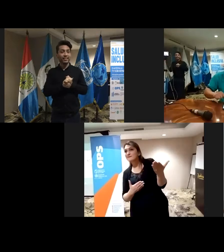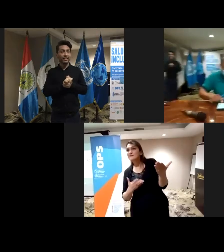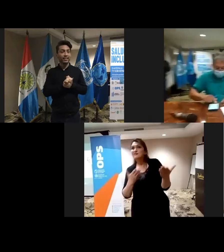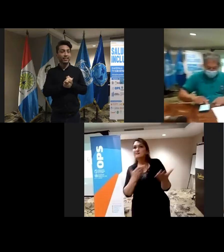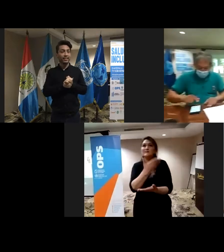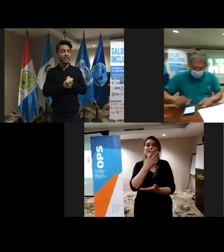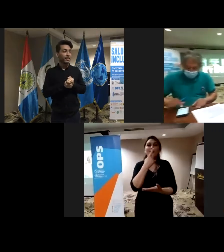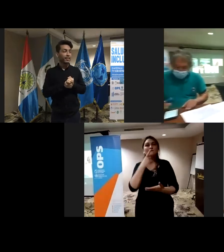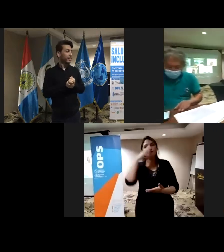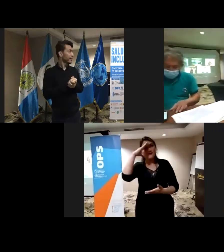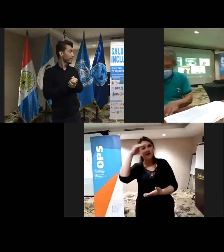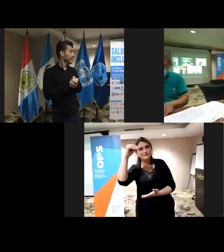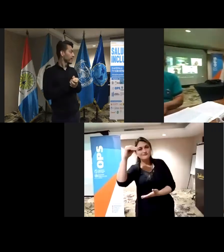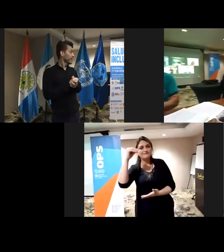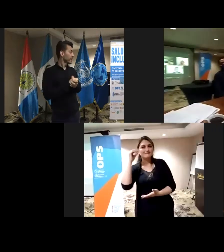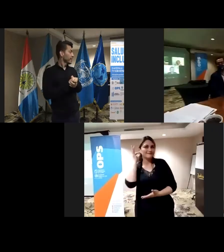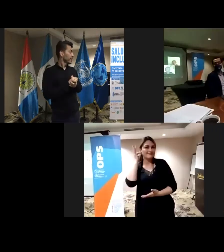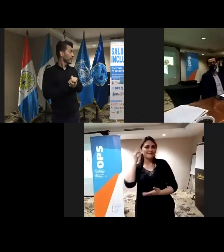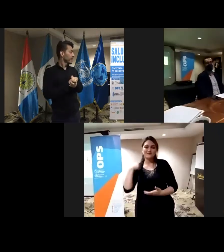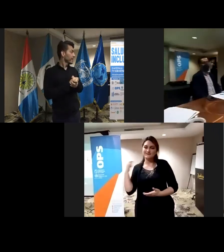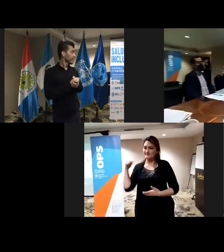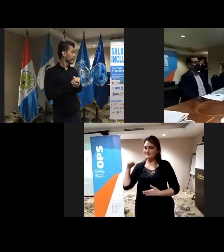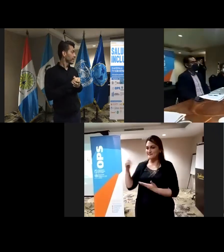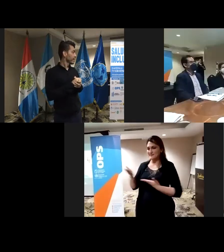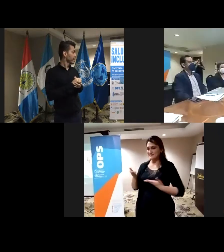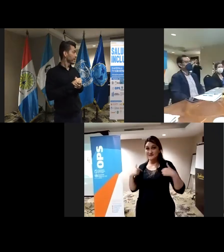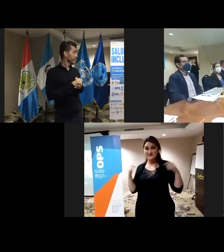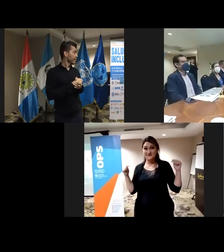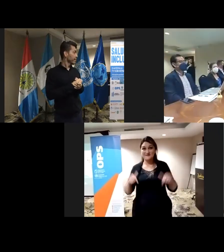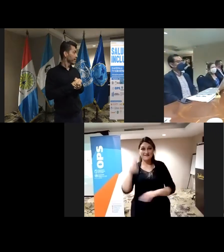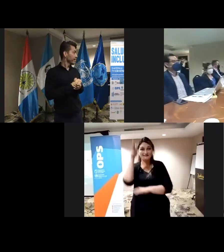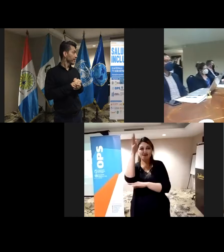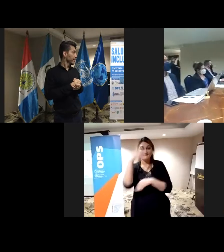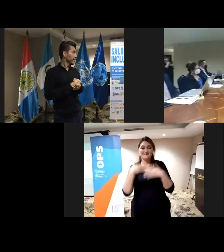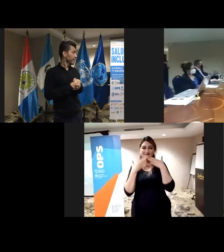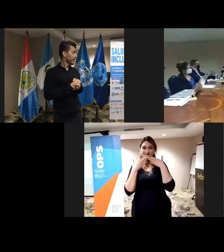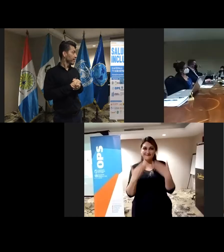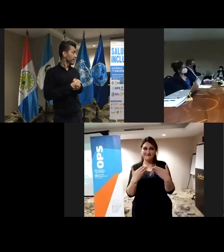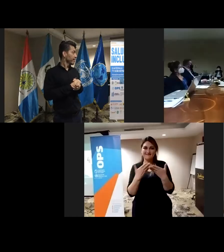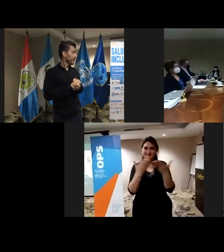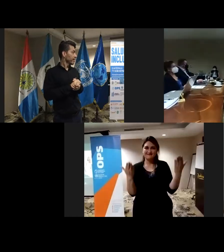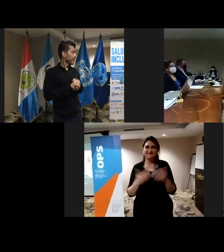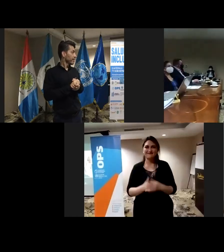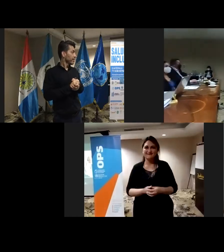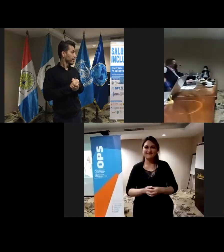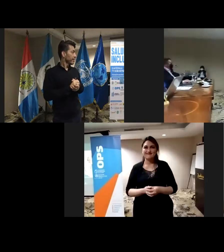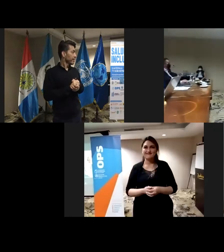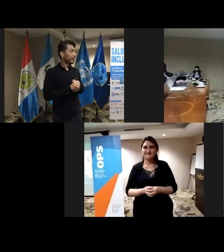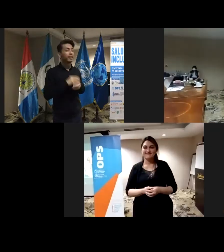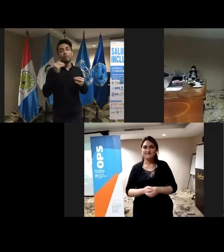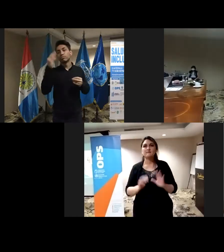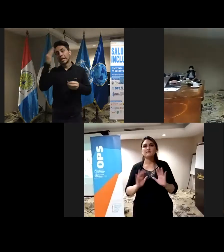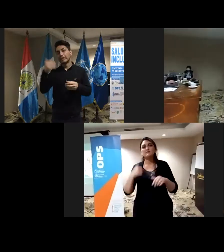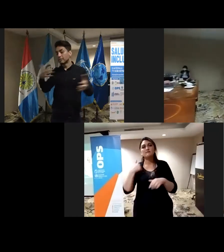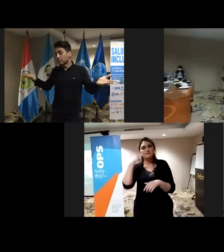todos. Encantado de estar aquí para este encuentro regional. Gracias para el espacio que me dan la oportunidad